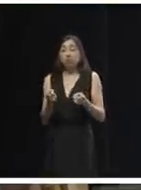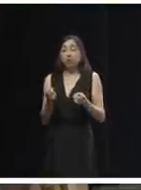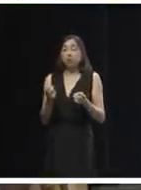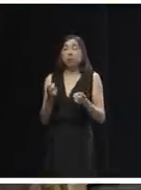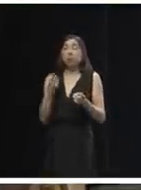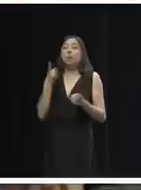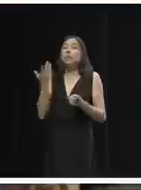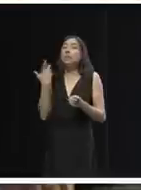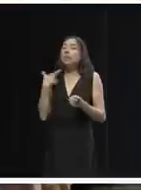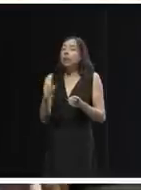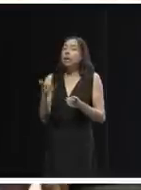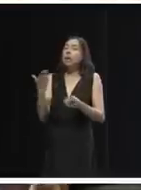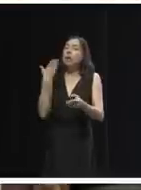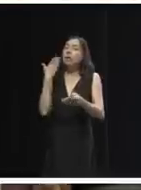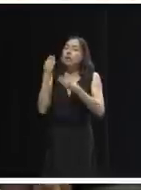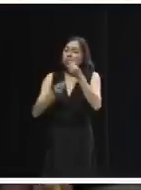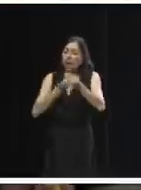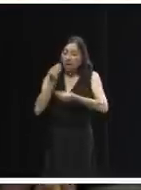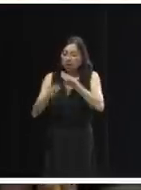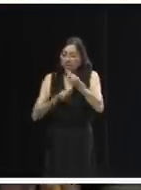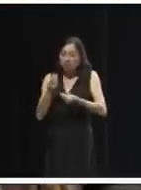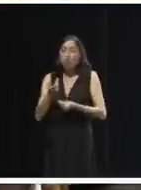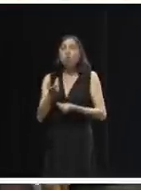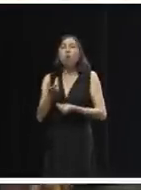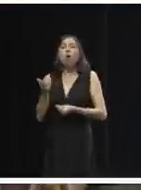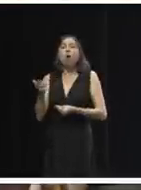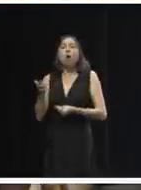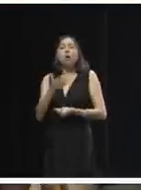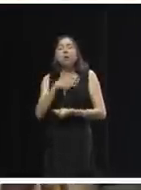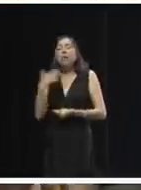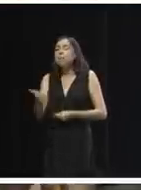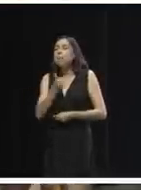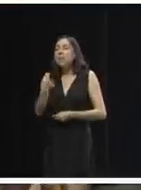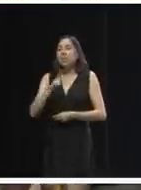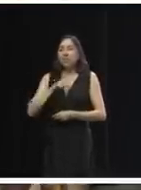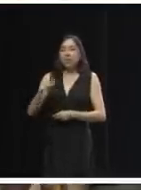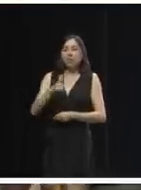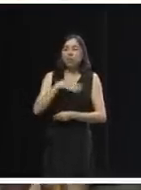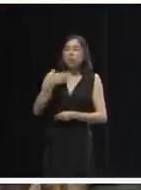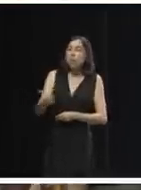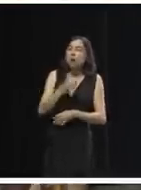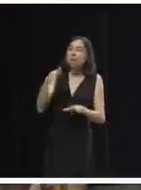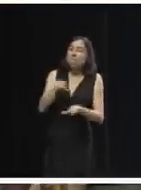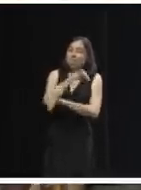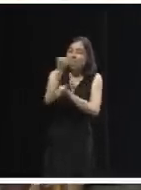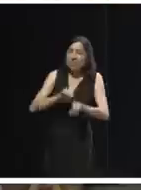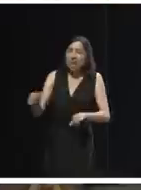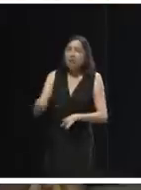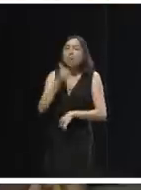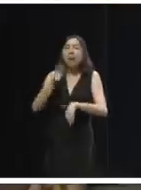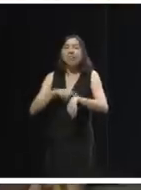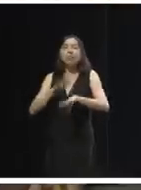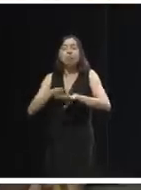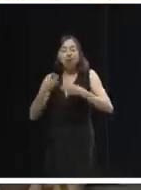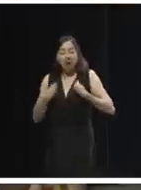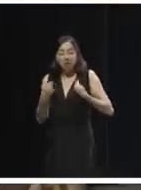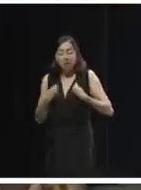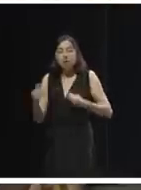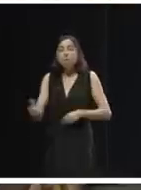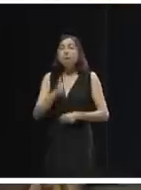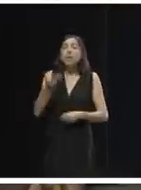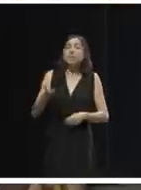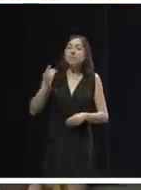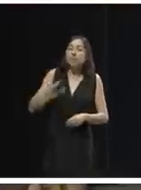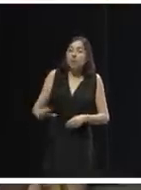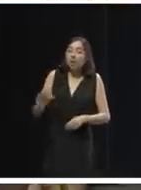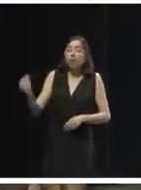ya, que quiere más derechos, que quiere más felicidad, que quiere más tiempo para vivir, que quiere más salarios, que